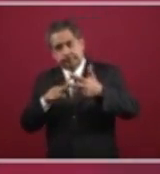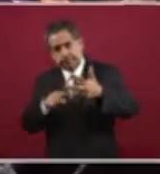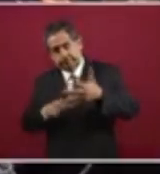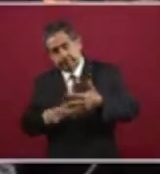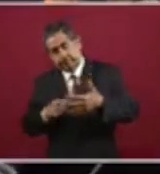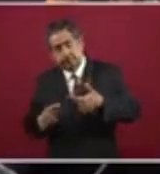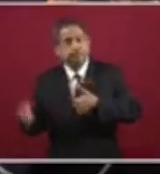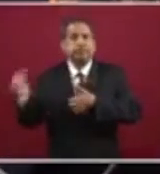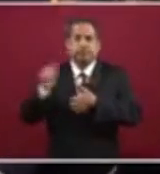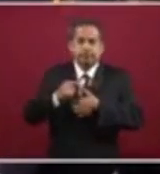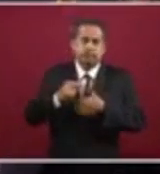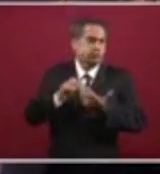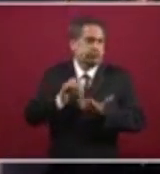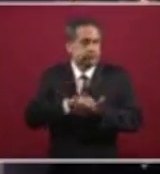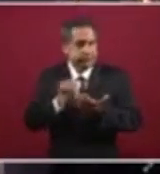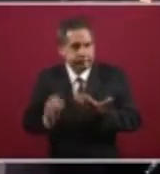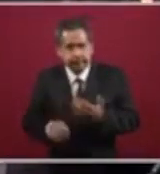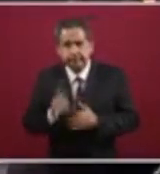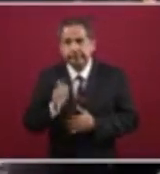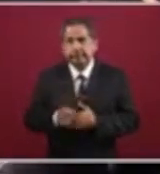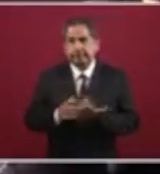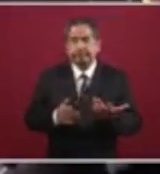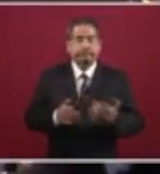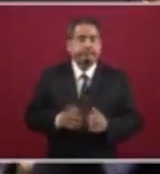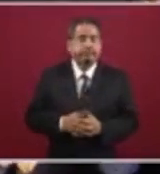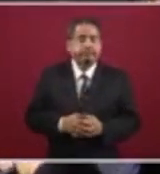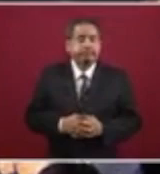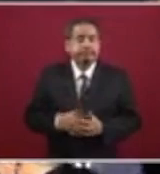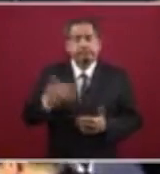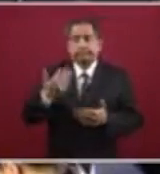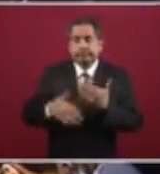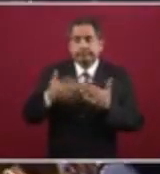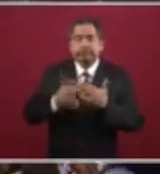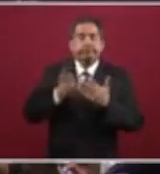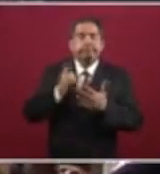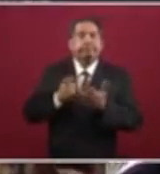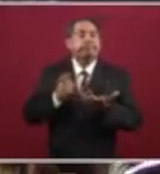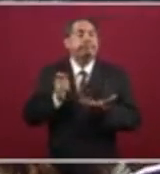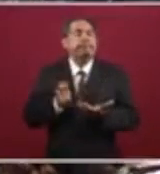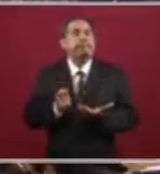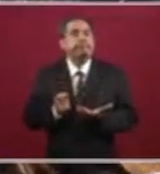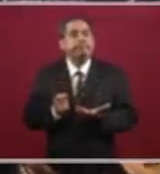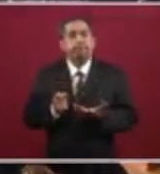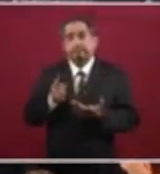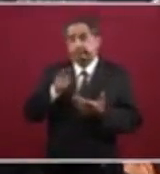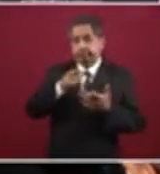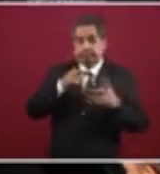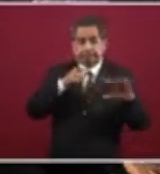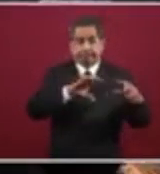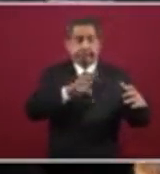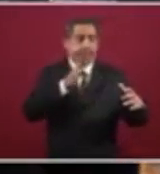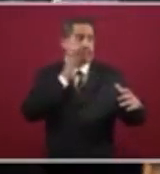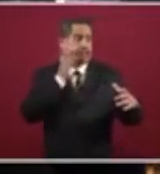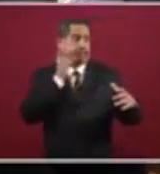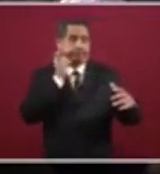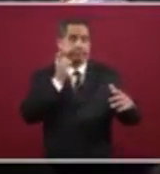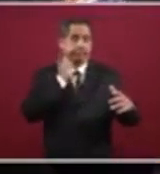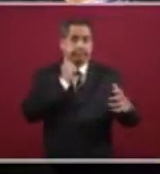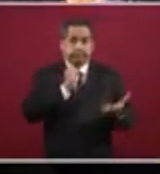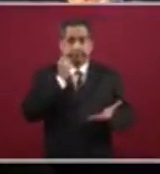Nos falta, por ejemplo, el que se apruebe en el Congreso